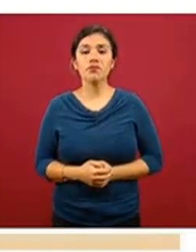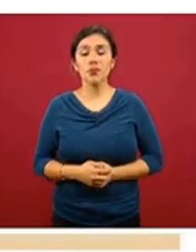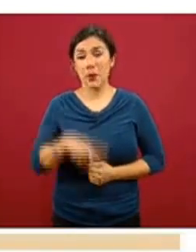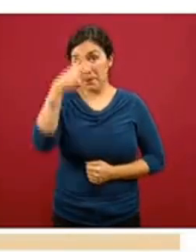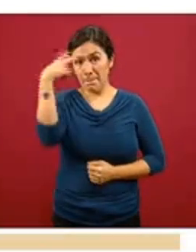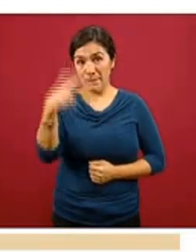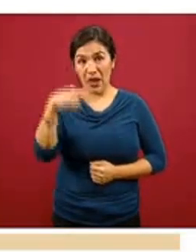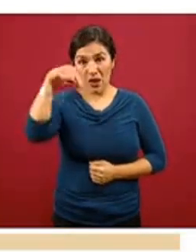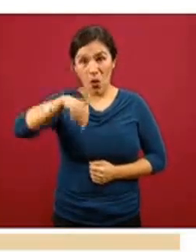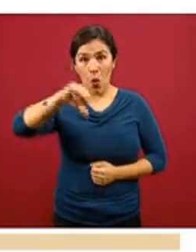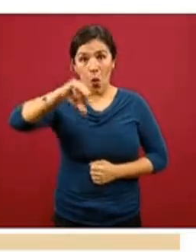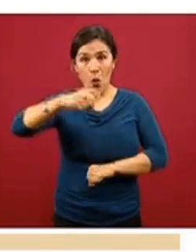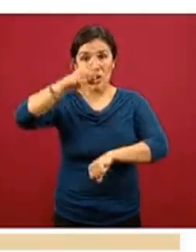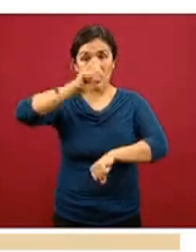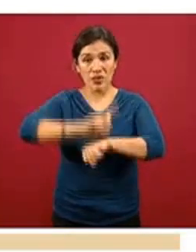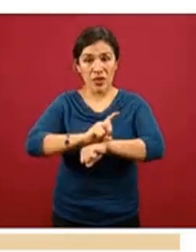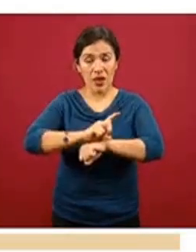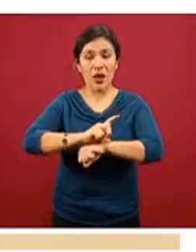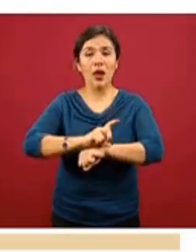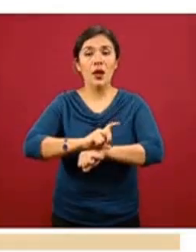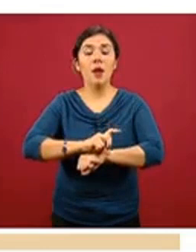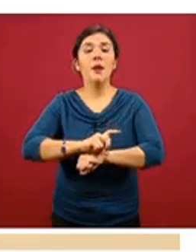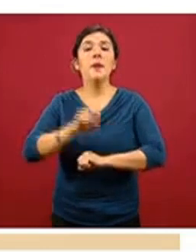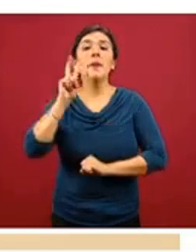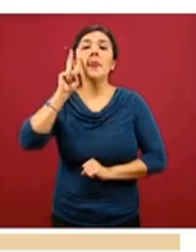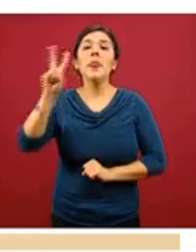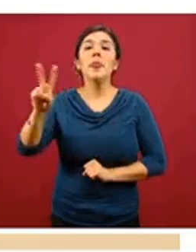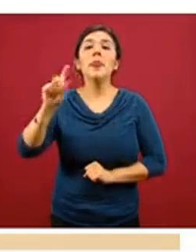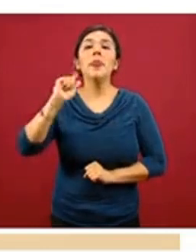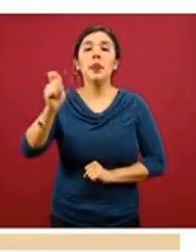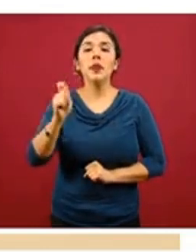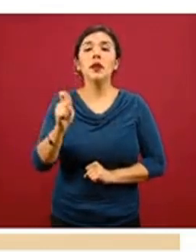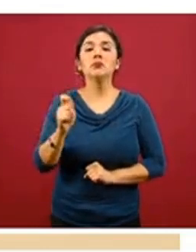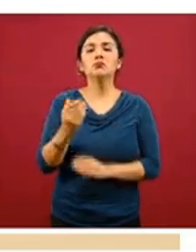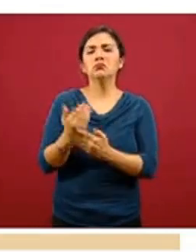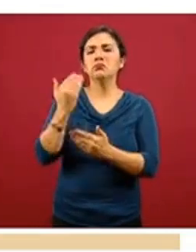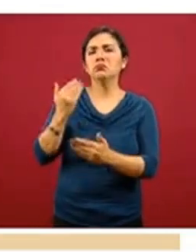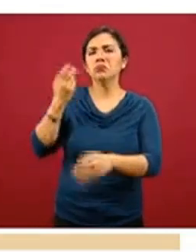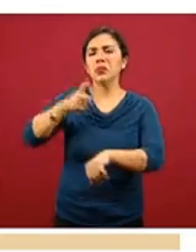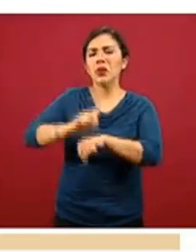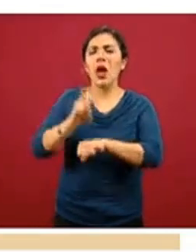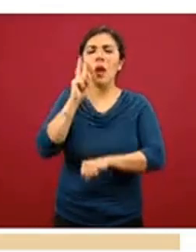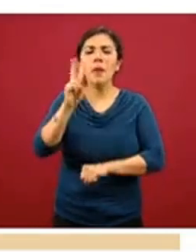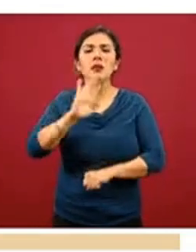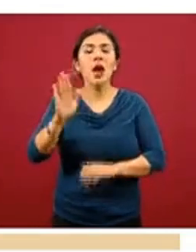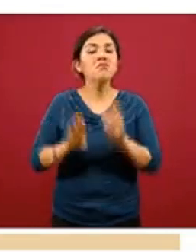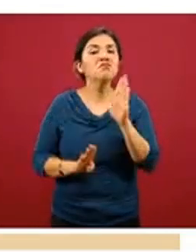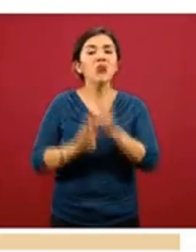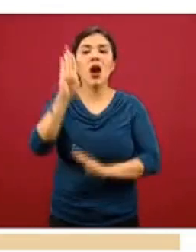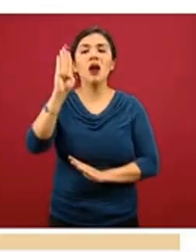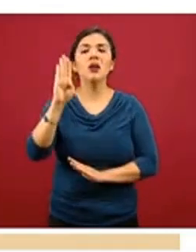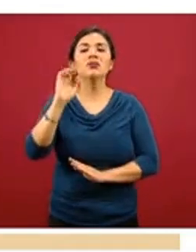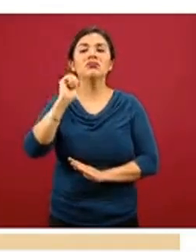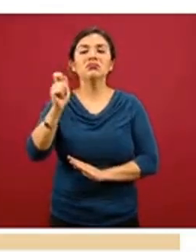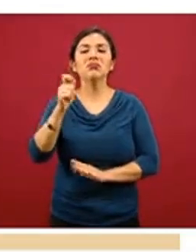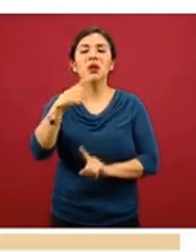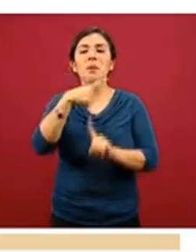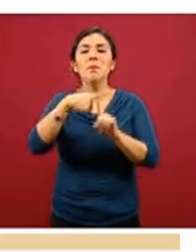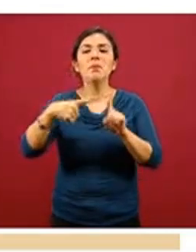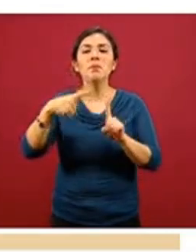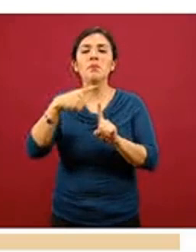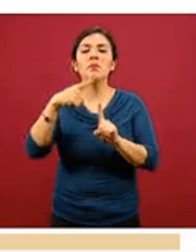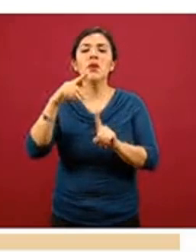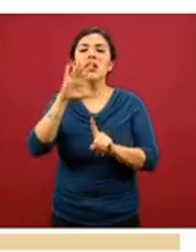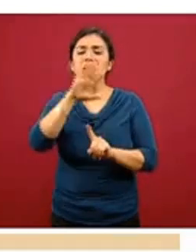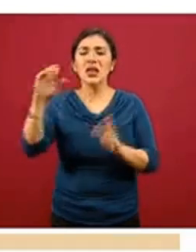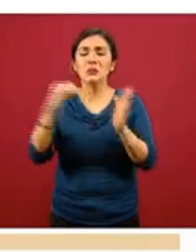diapositiva, la actualización de los números para el día de hoy. Hace pocos días habíamos ya rebasado más de 500,000 de personas